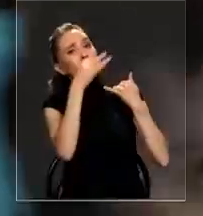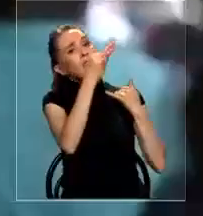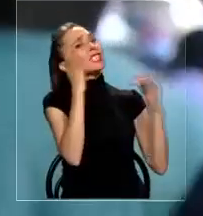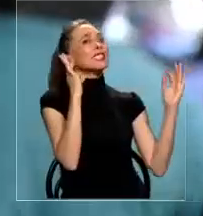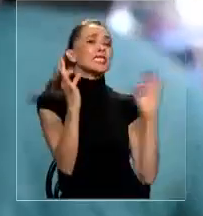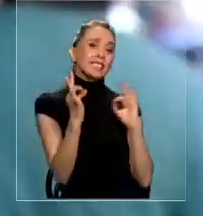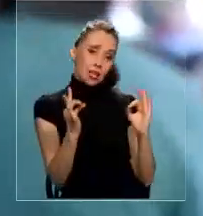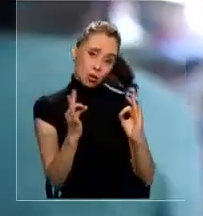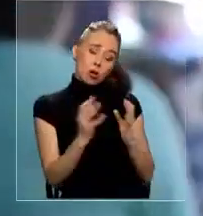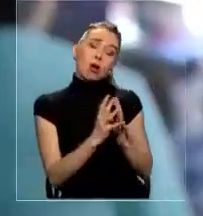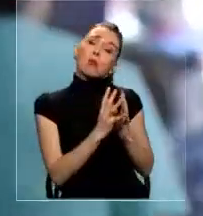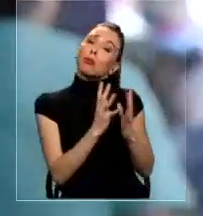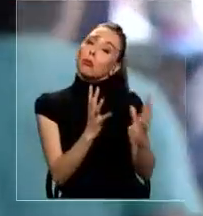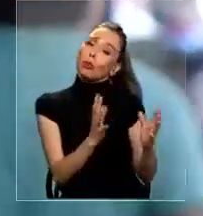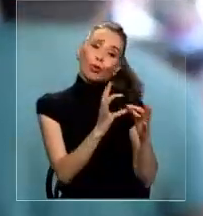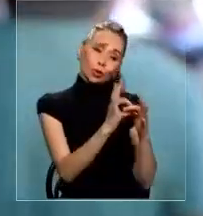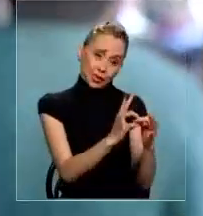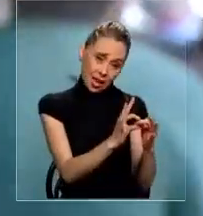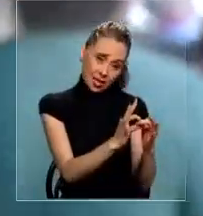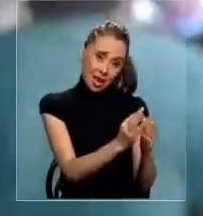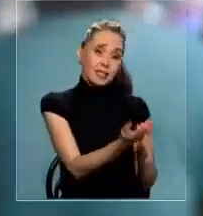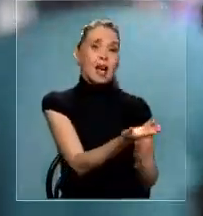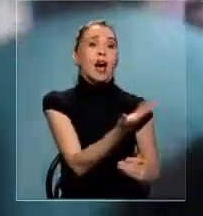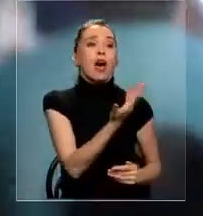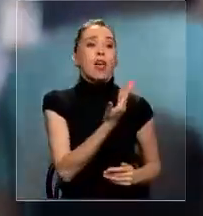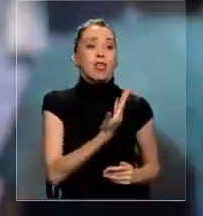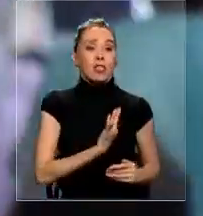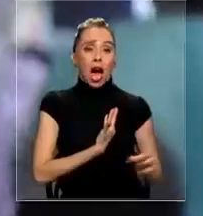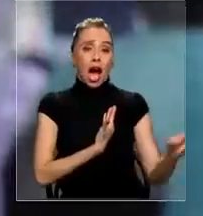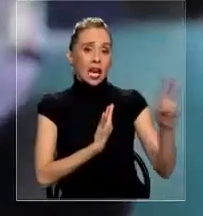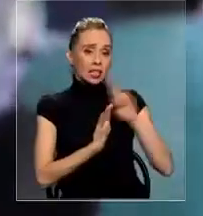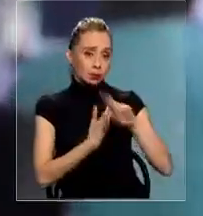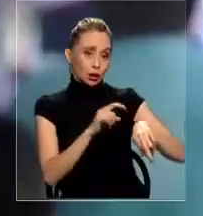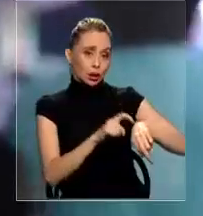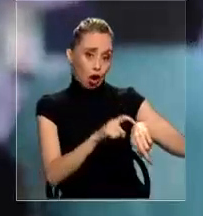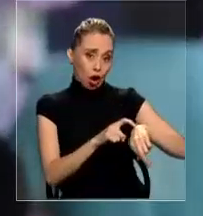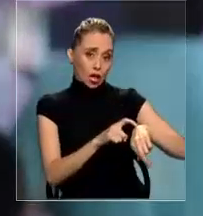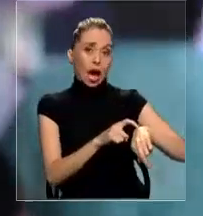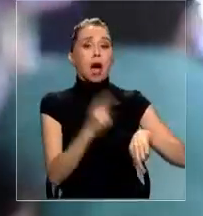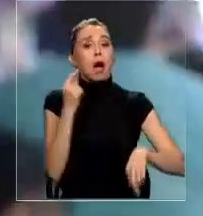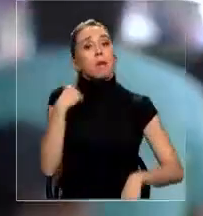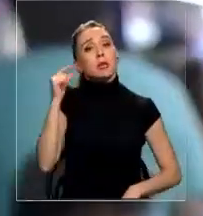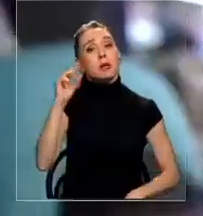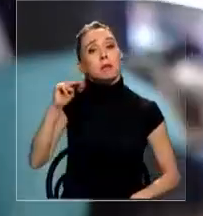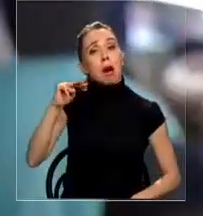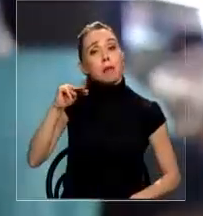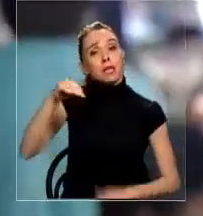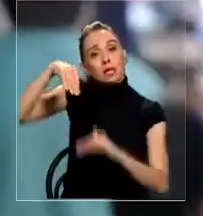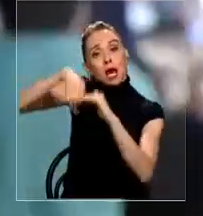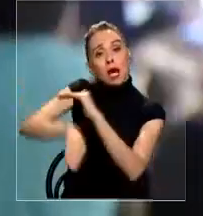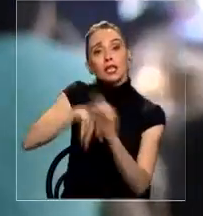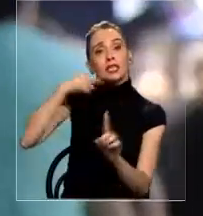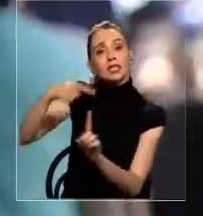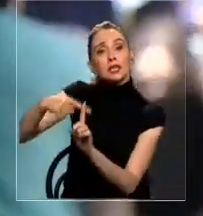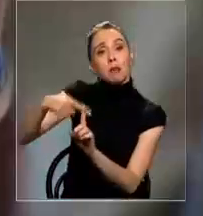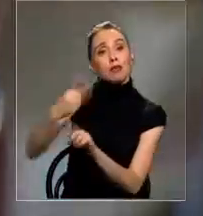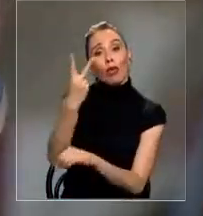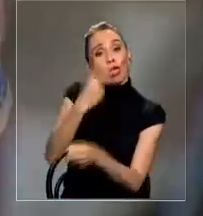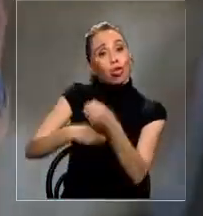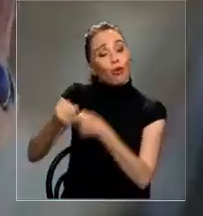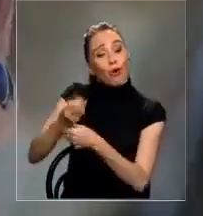señorita, muchas gracias por darme la respuesta o la hora que me quiere dar, pero mi mamita está en el cementerio hace